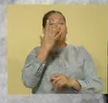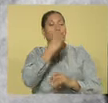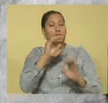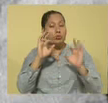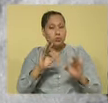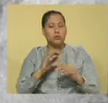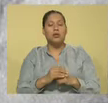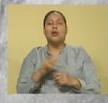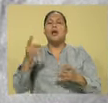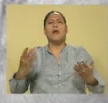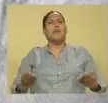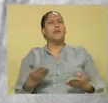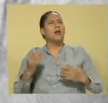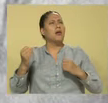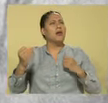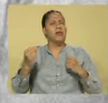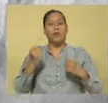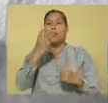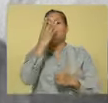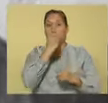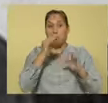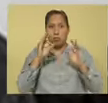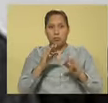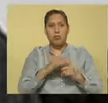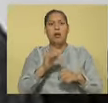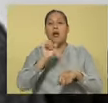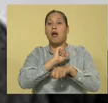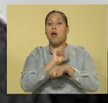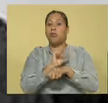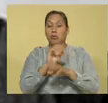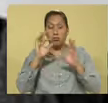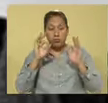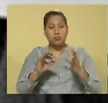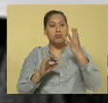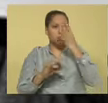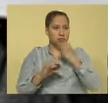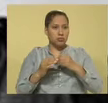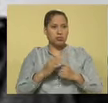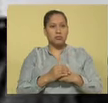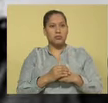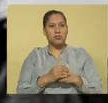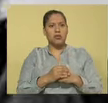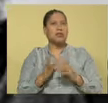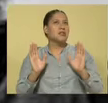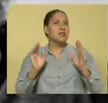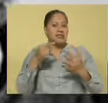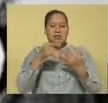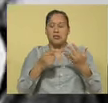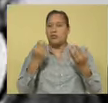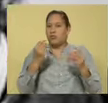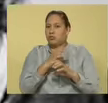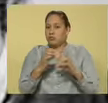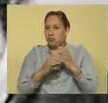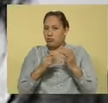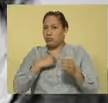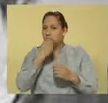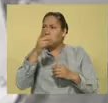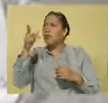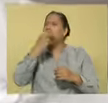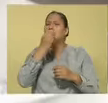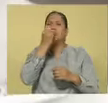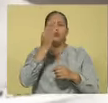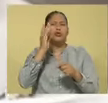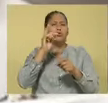preciosa, bailaba precioso, actuaba, ¿qué te puedo decir? Y era